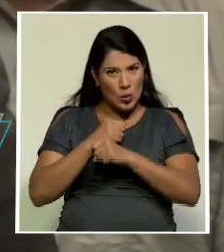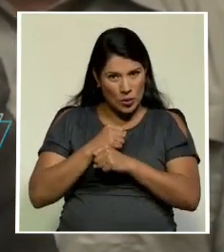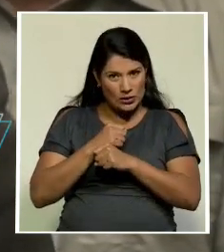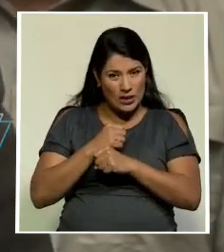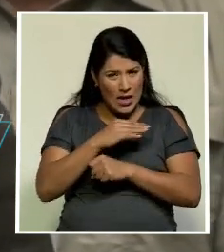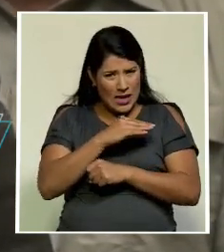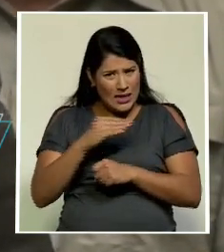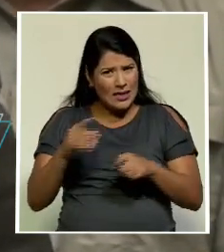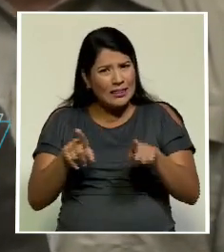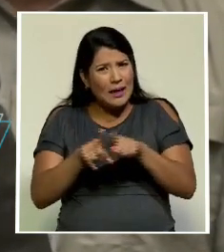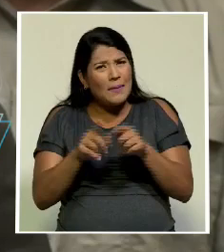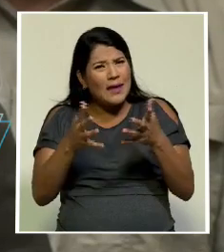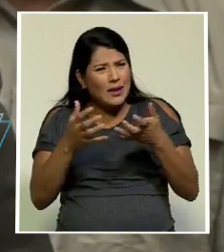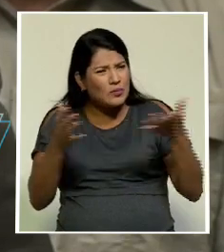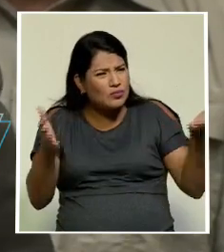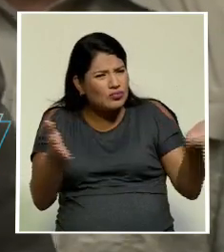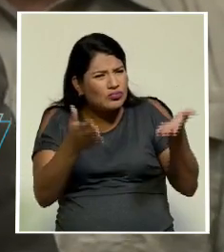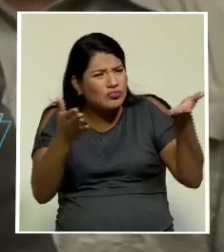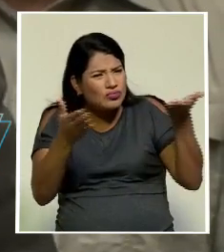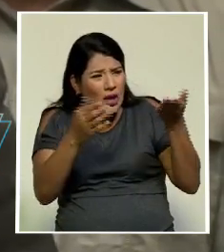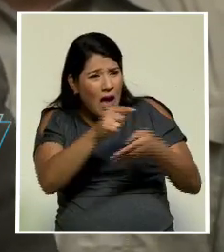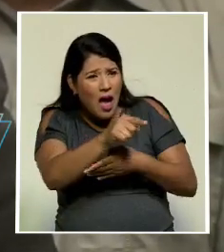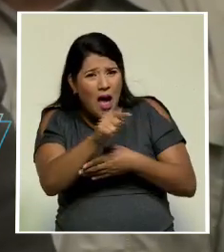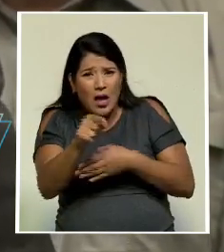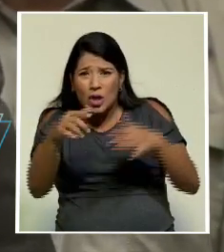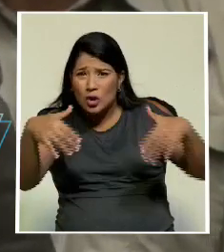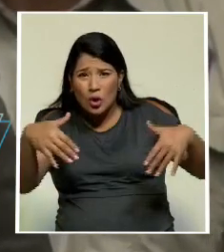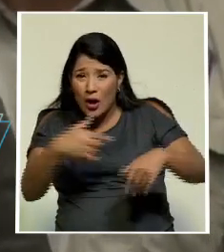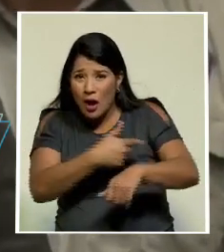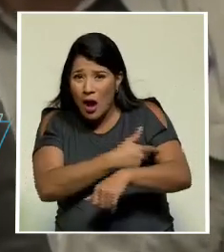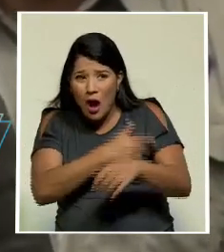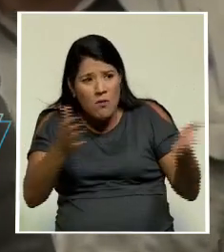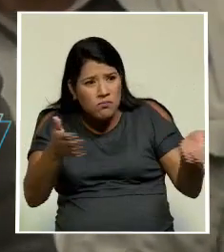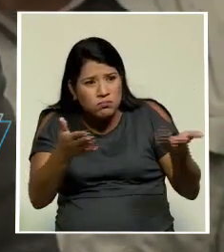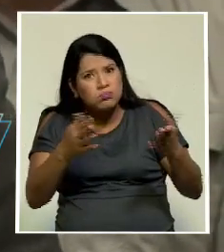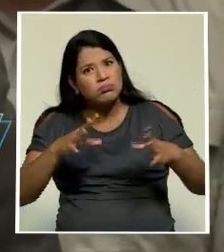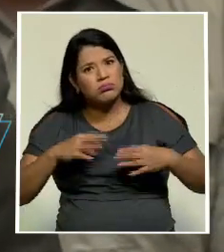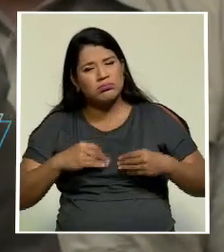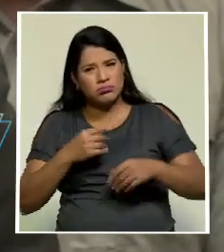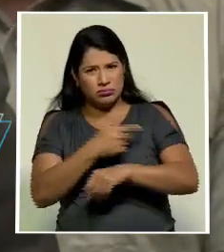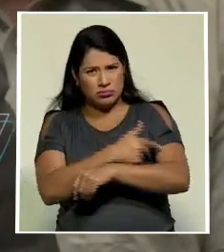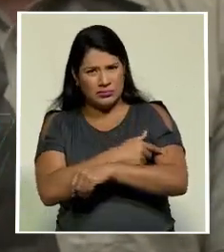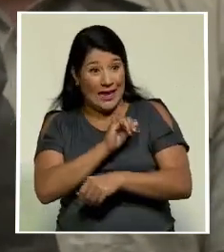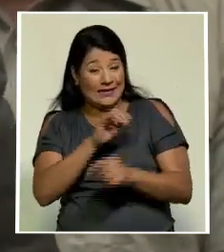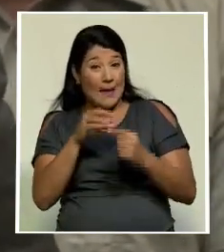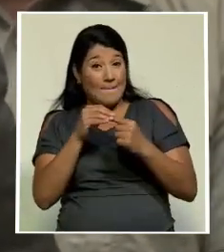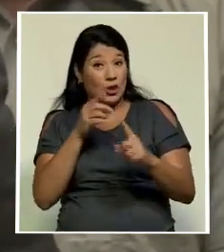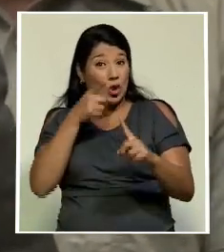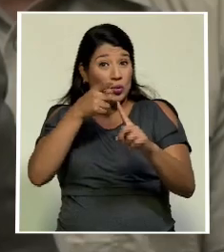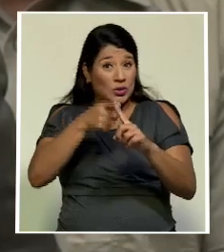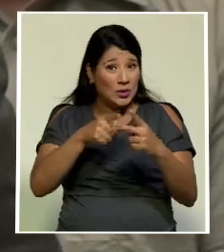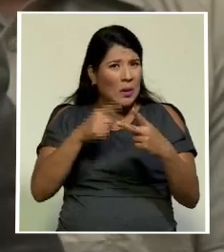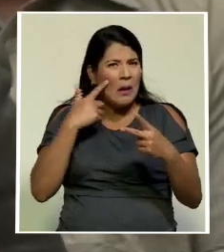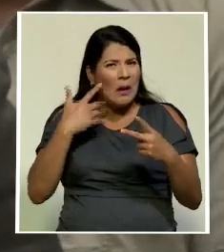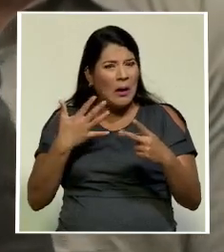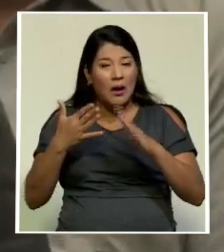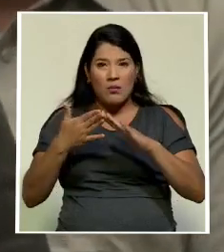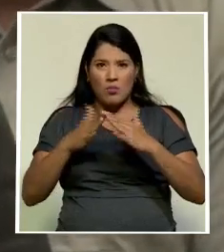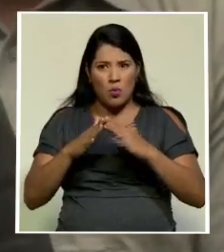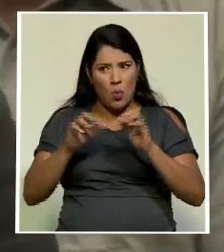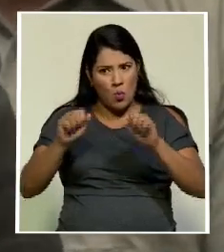incentivar a la gente a vacunarse. El mayor objetivo es la vacunación y la seguridad de la población. Y con